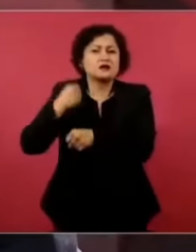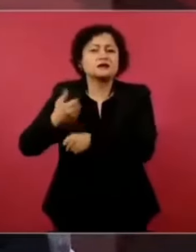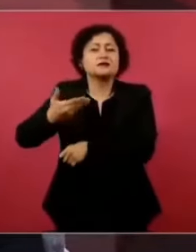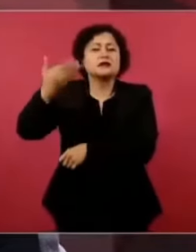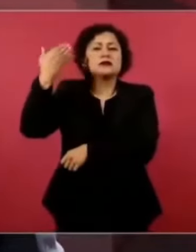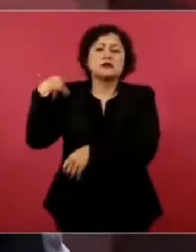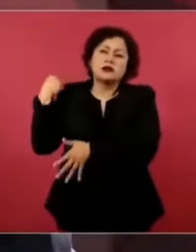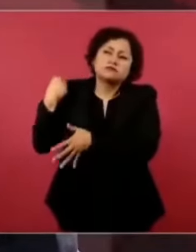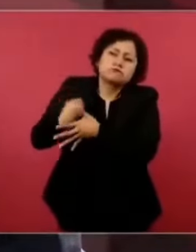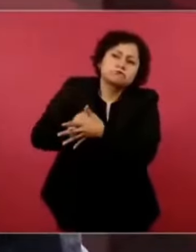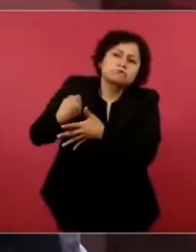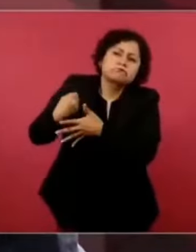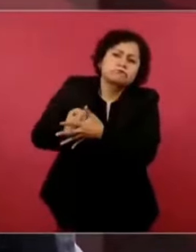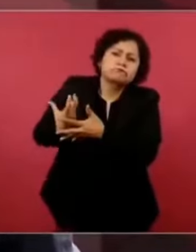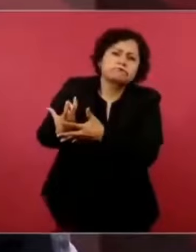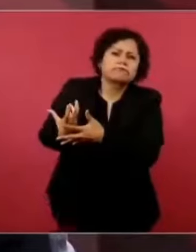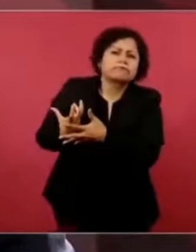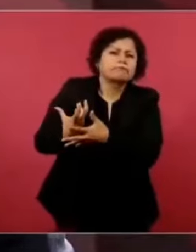consumar